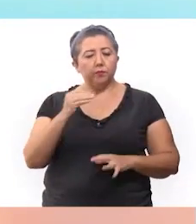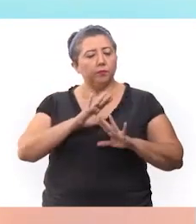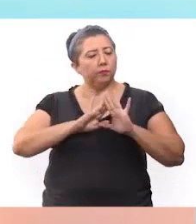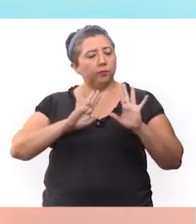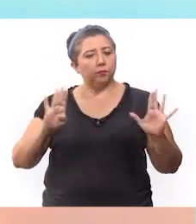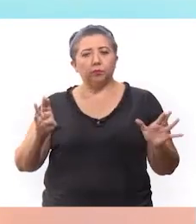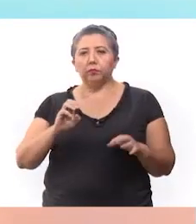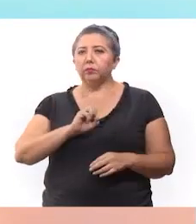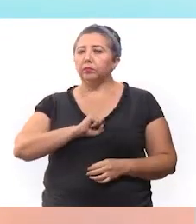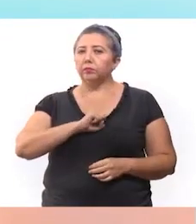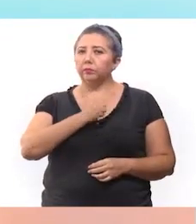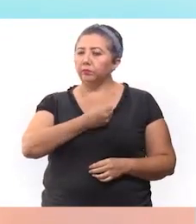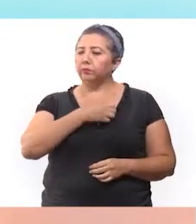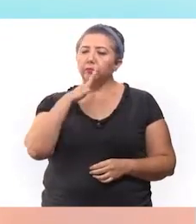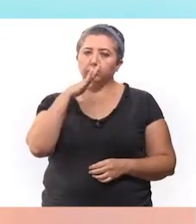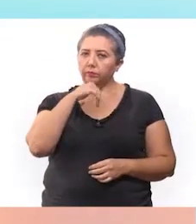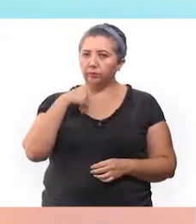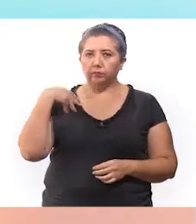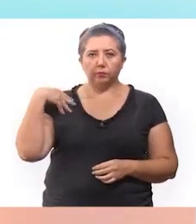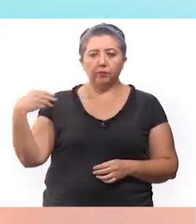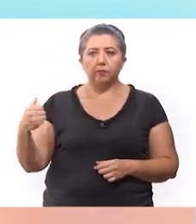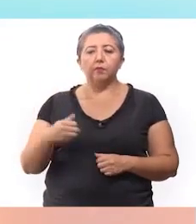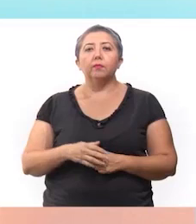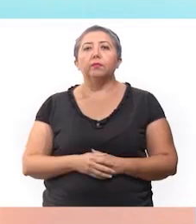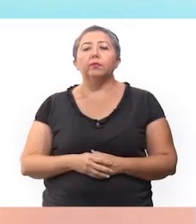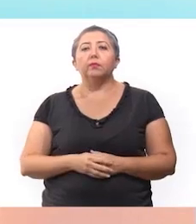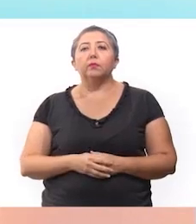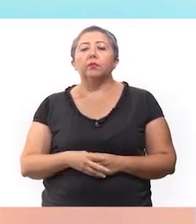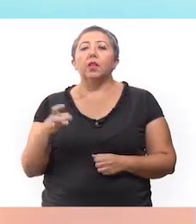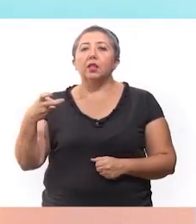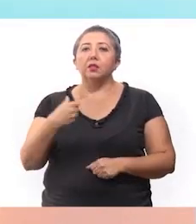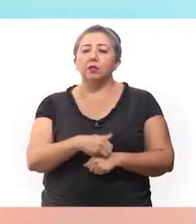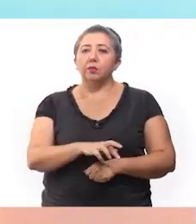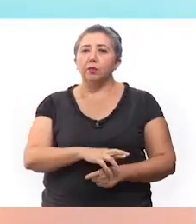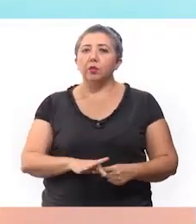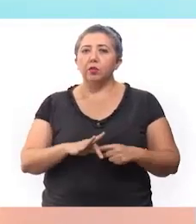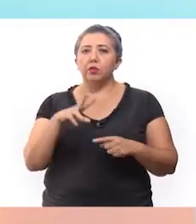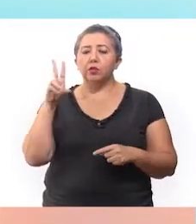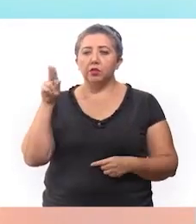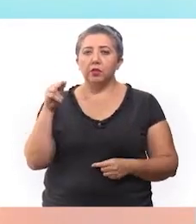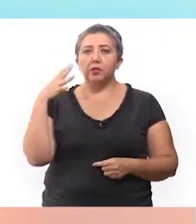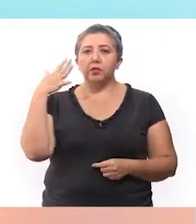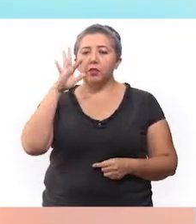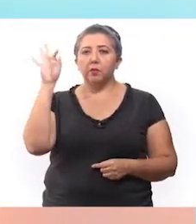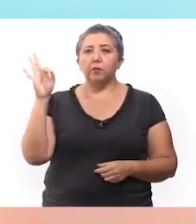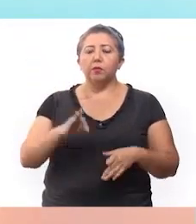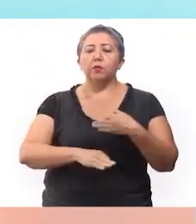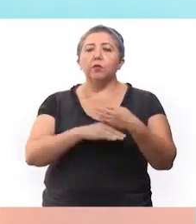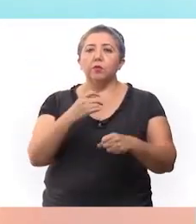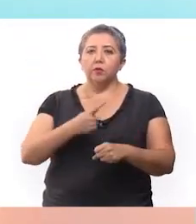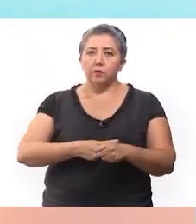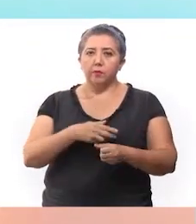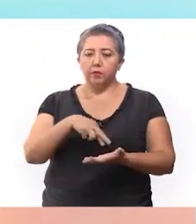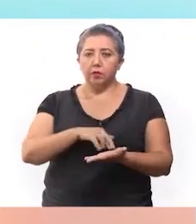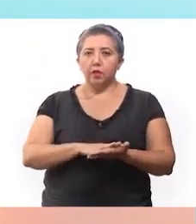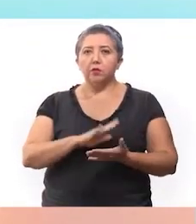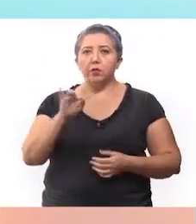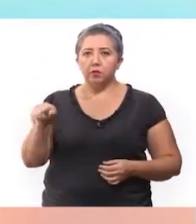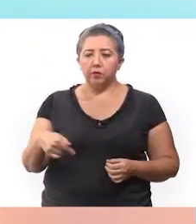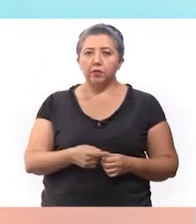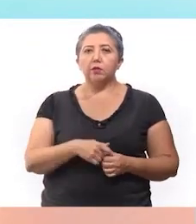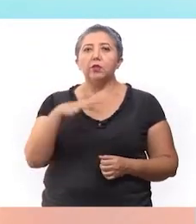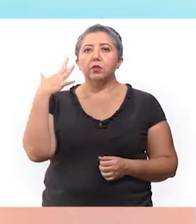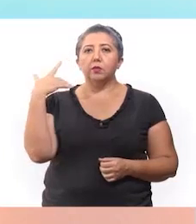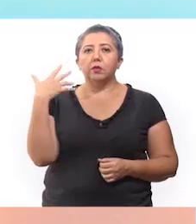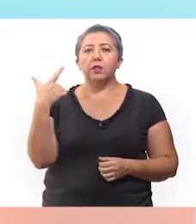ya se recuperaron, no presentan síntomas ni pueden contagiar. Esta cifra representa el 85% del total de contagios registrados,